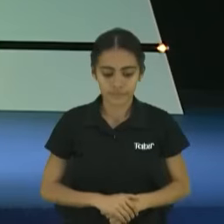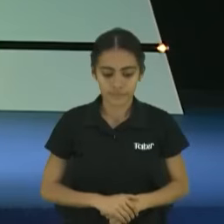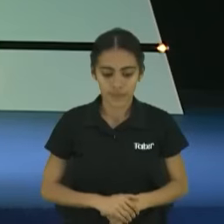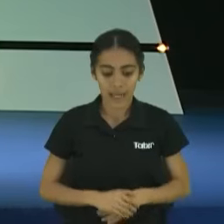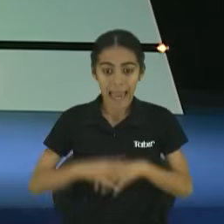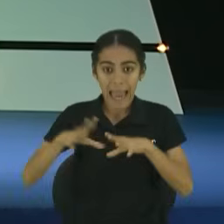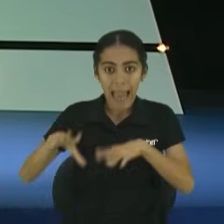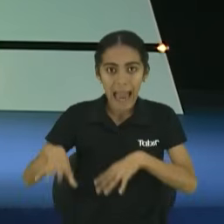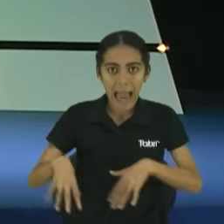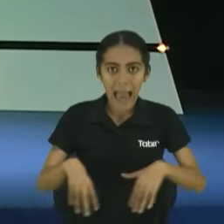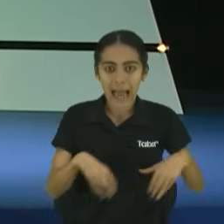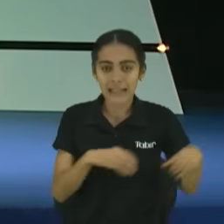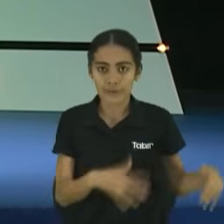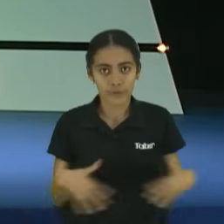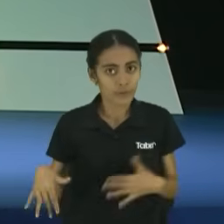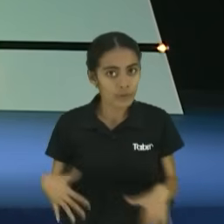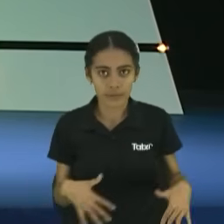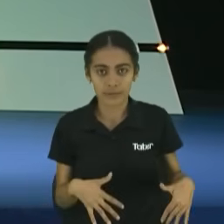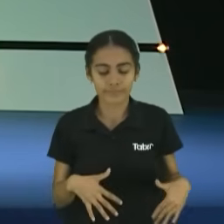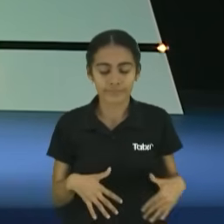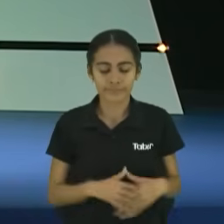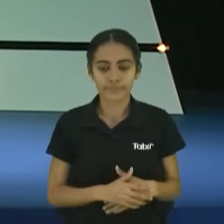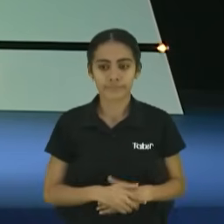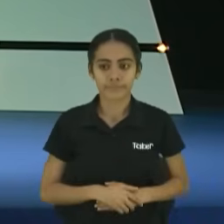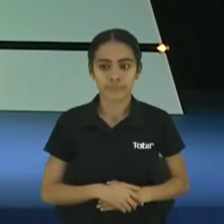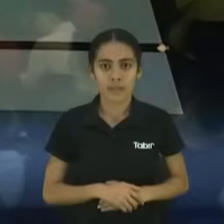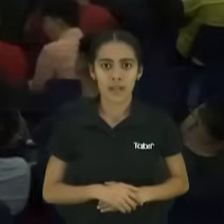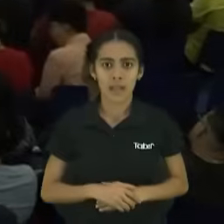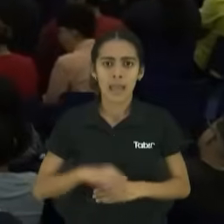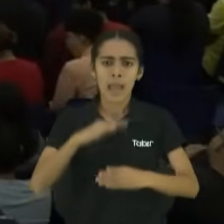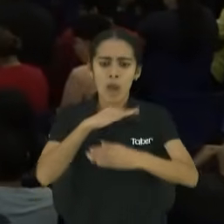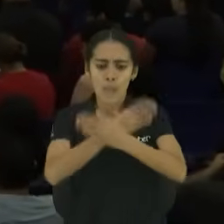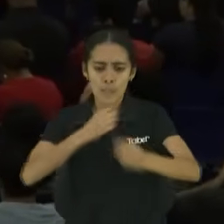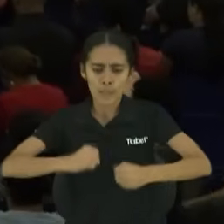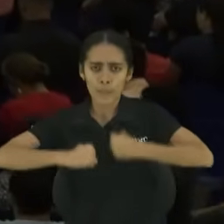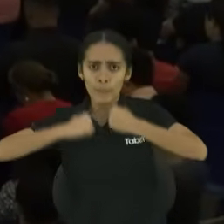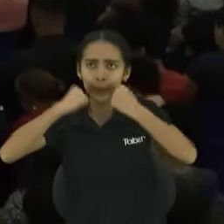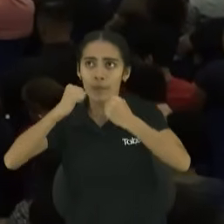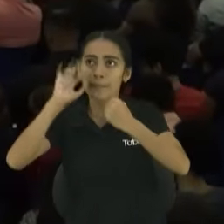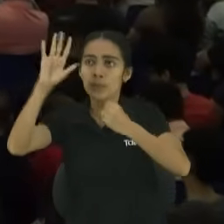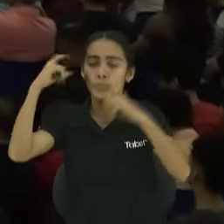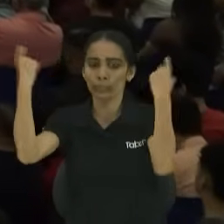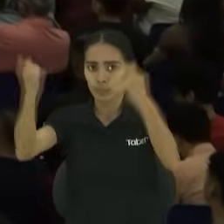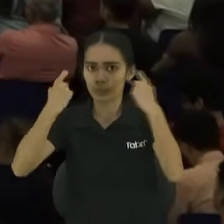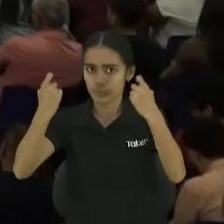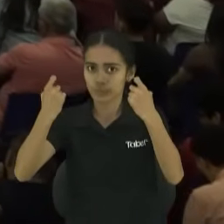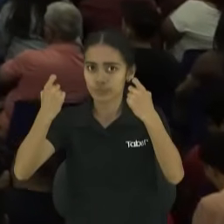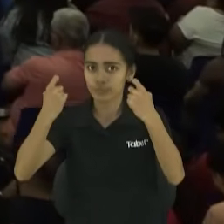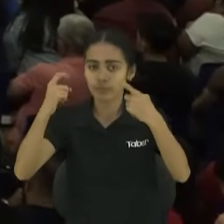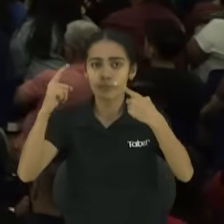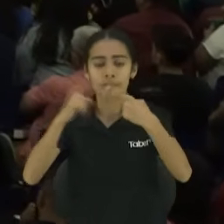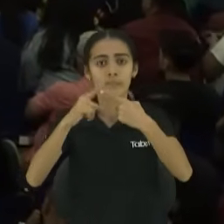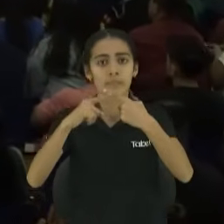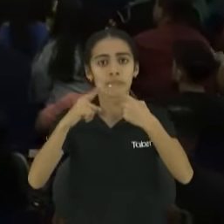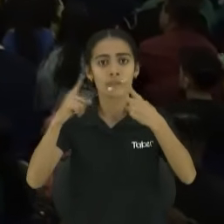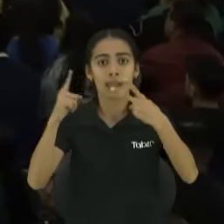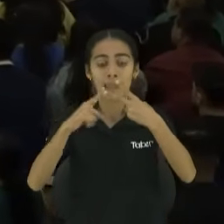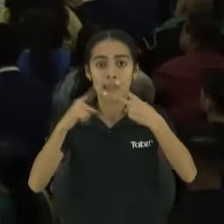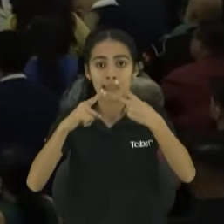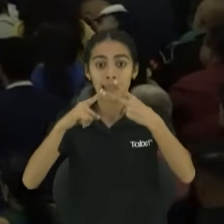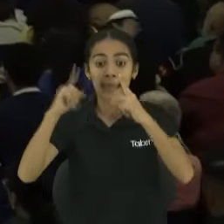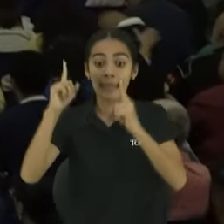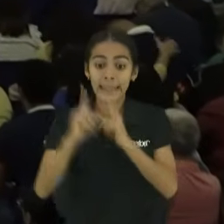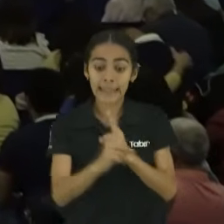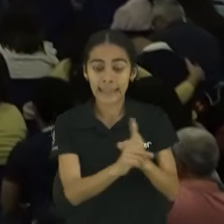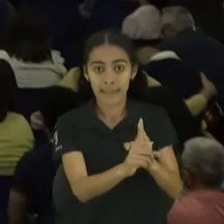no solo se manifiesta. El Espíritu Santo te empodera para la honra y gloria del Señor. El Espíritu Santo te guía en tu